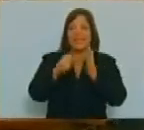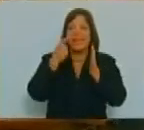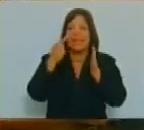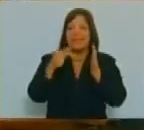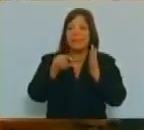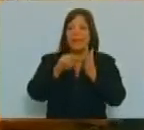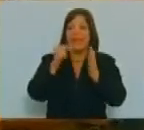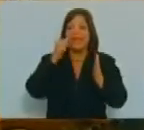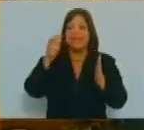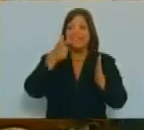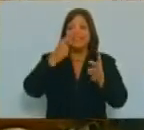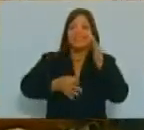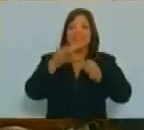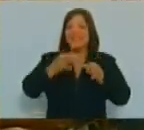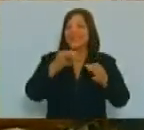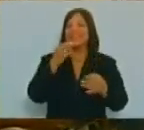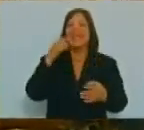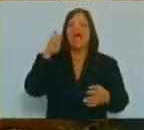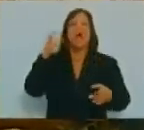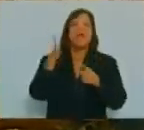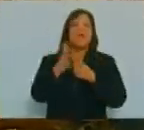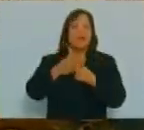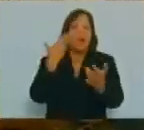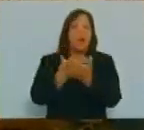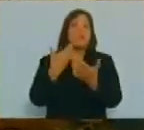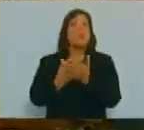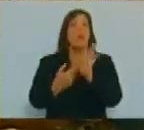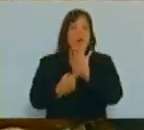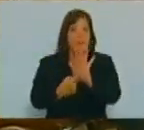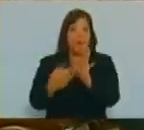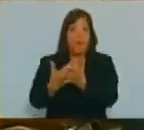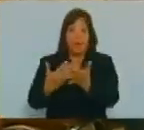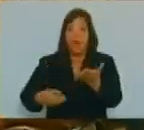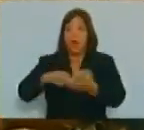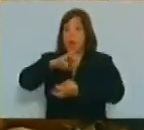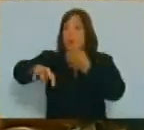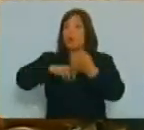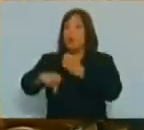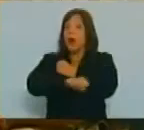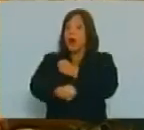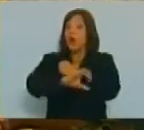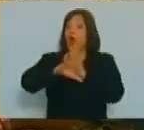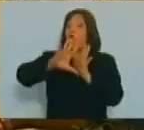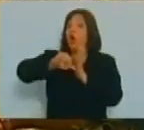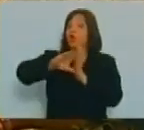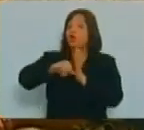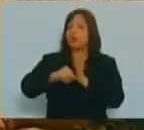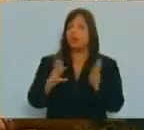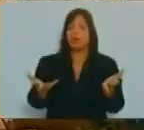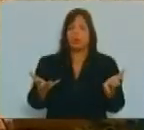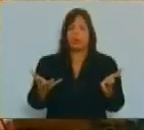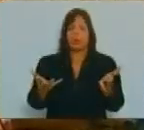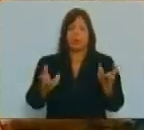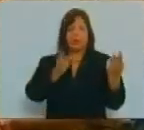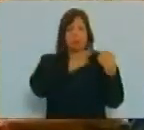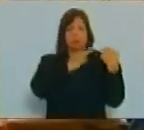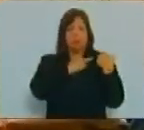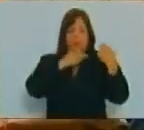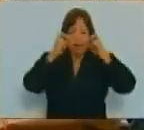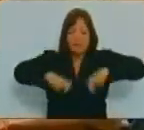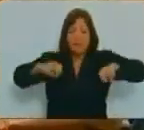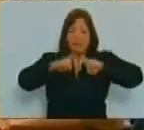casos escandalosos con pruebas en manos que llevamos a esa instancia a la unidad que le compete hacer las